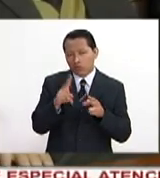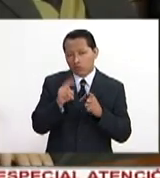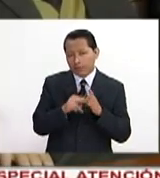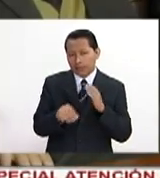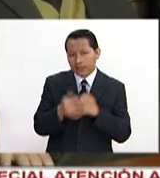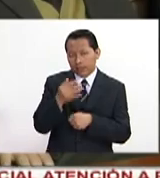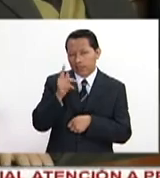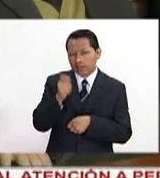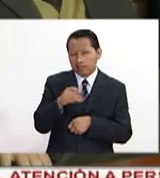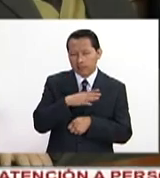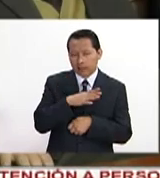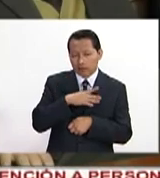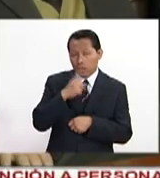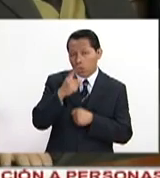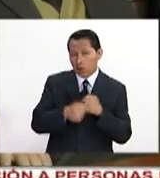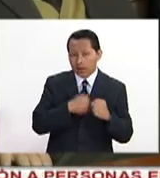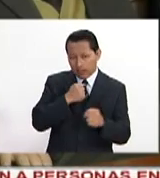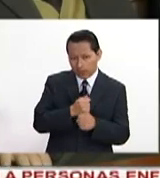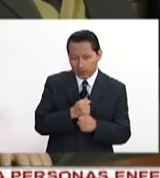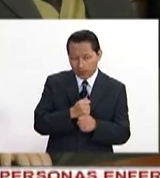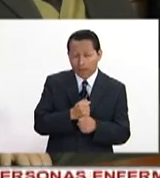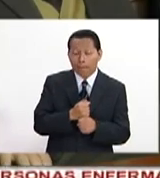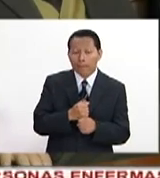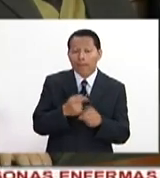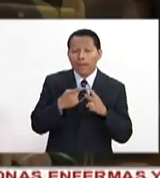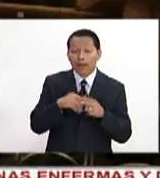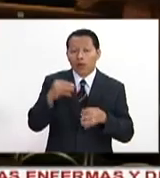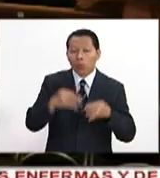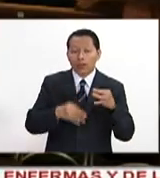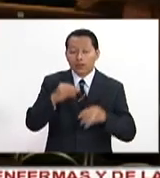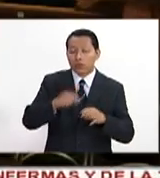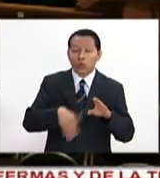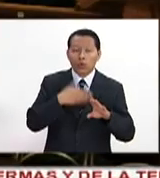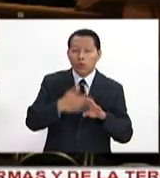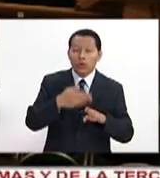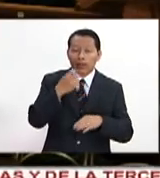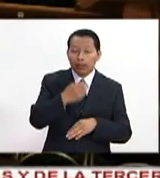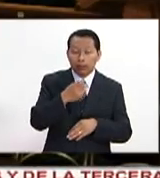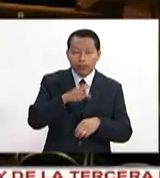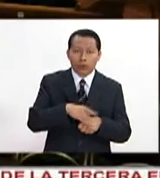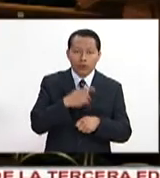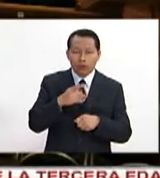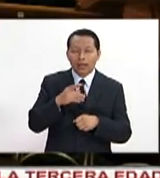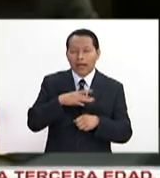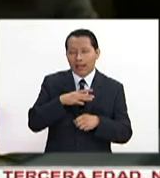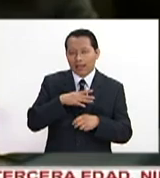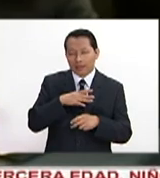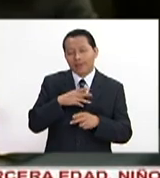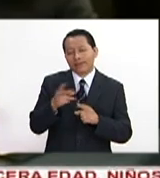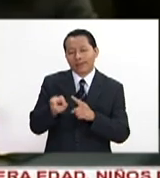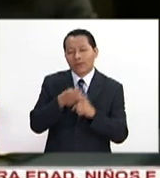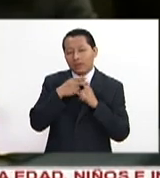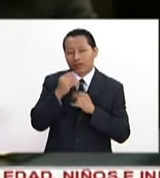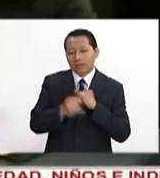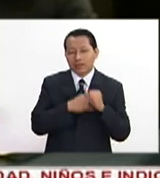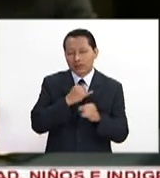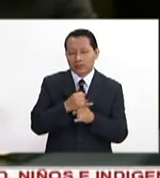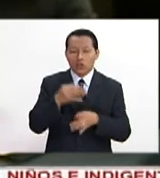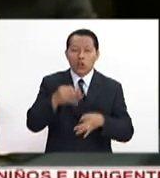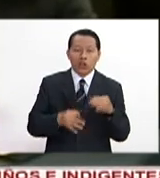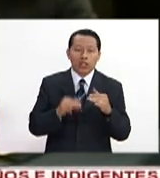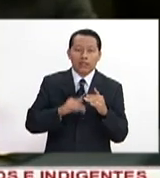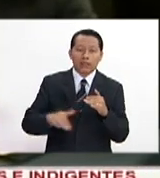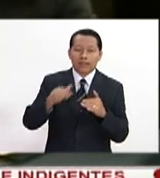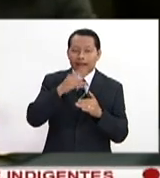2015 cuando tenían 1 año, por lo que se inició un juicio en contra de ella por el delito de secuestro internacional. La Corte Suprema